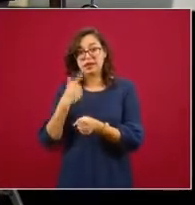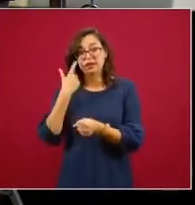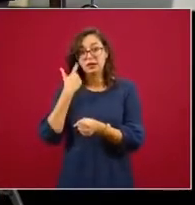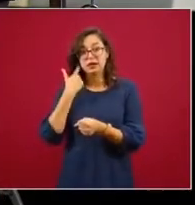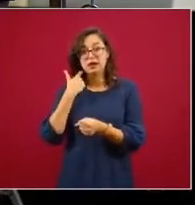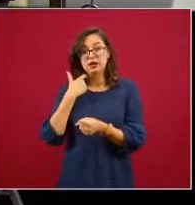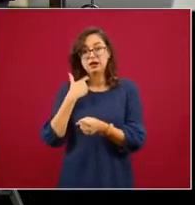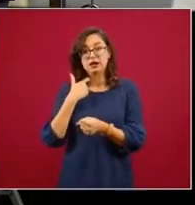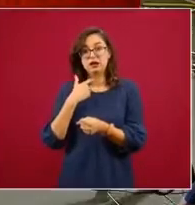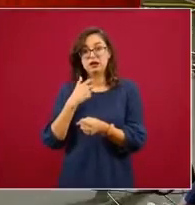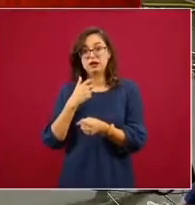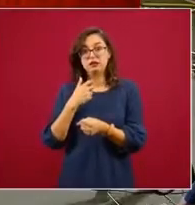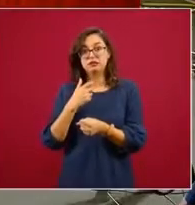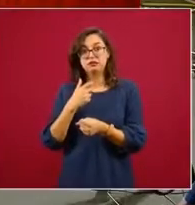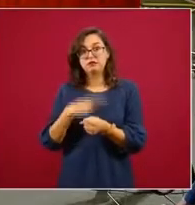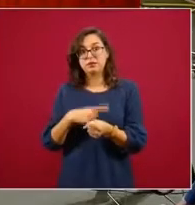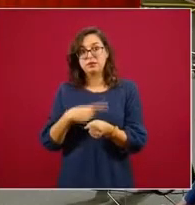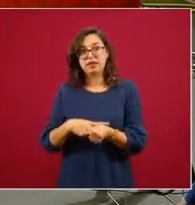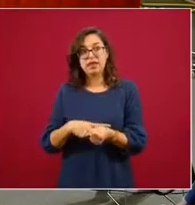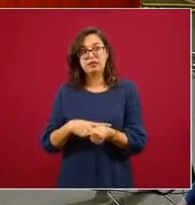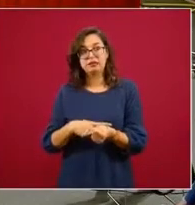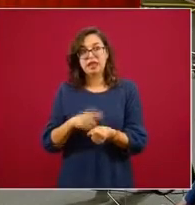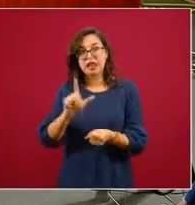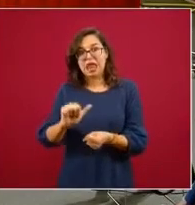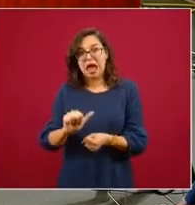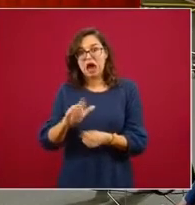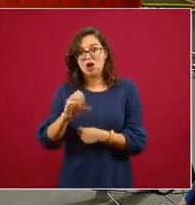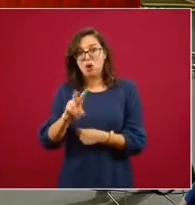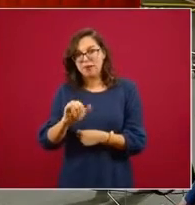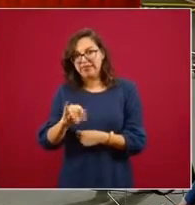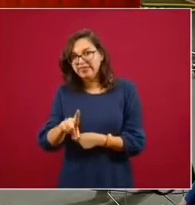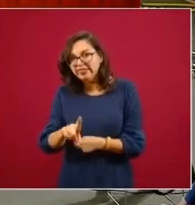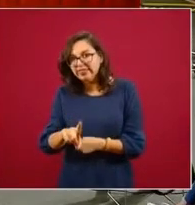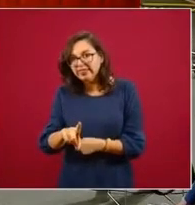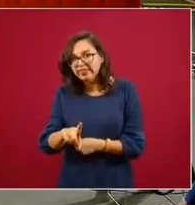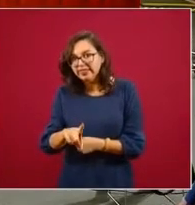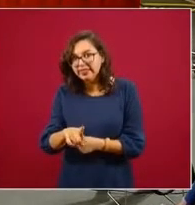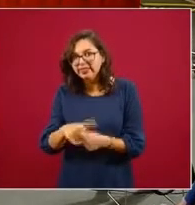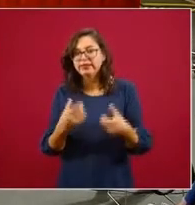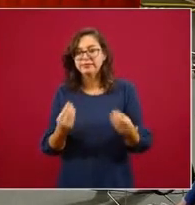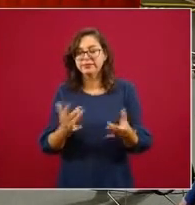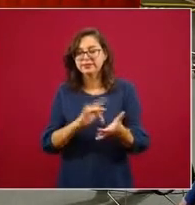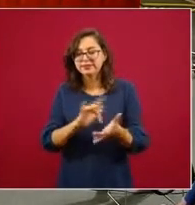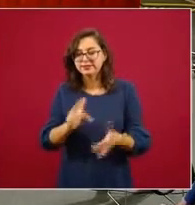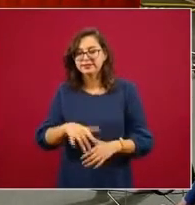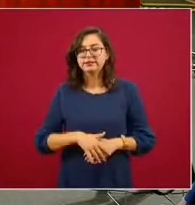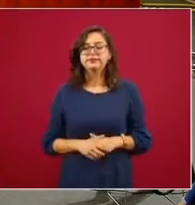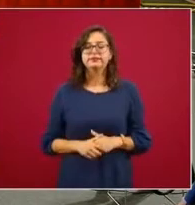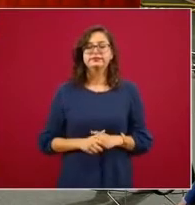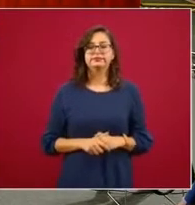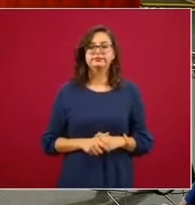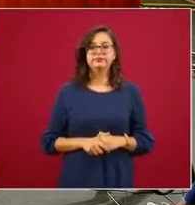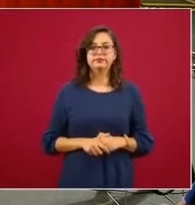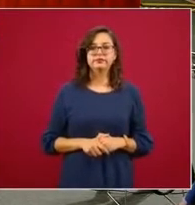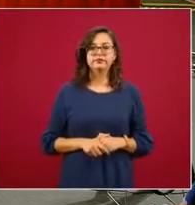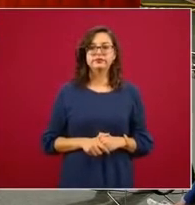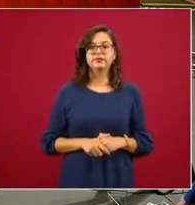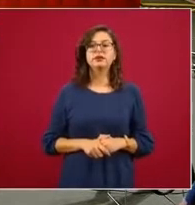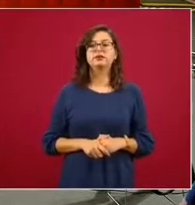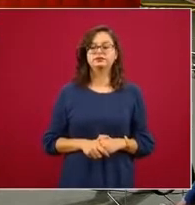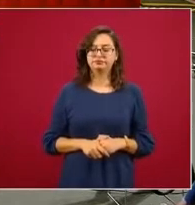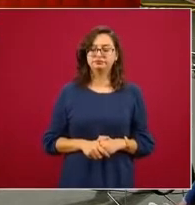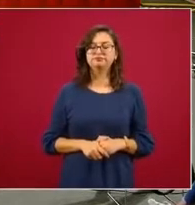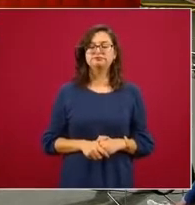la COVID. Gracias. Gracias. Adelante. Gracias, muchas gracias. Pues si bien lo que hemos observado es que la principal causa por la que ya se